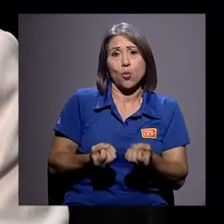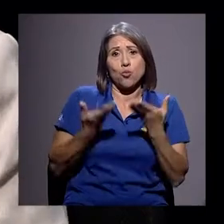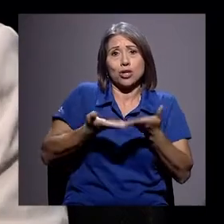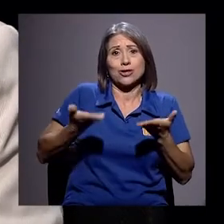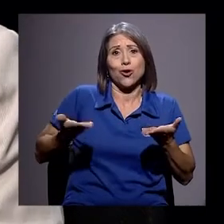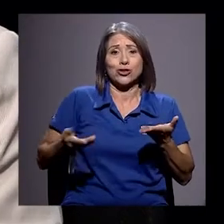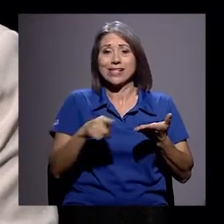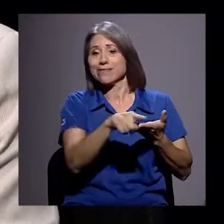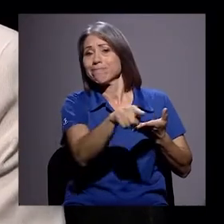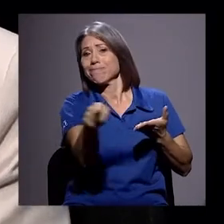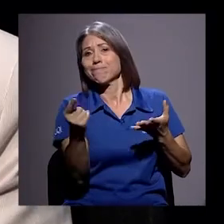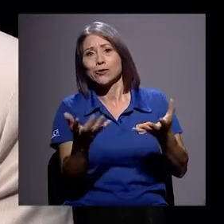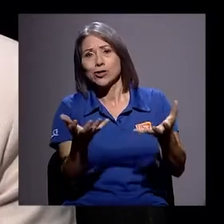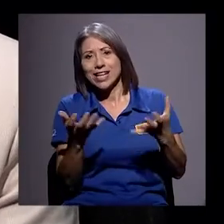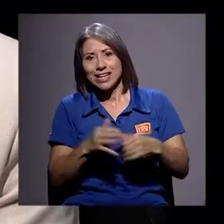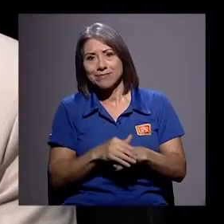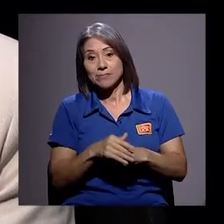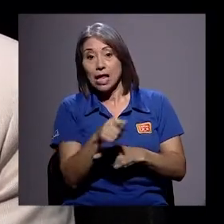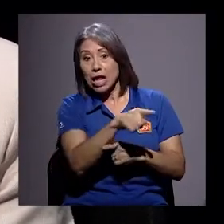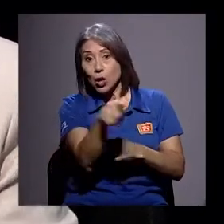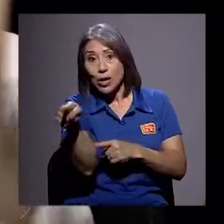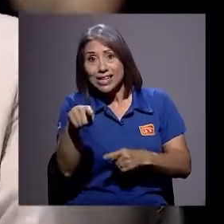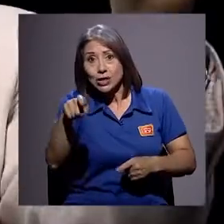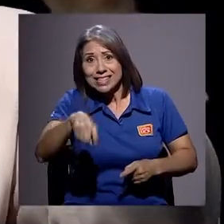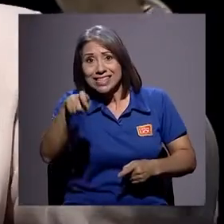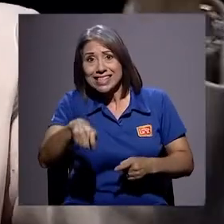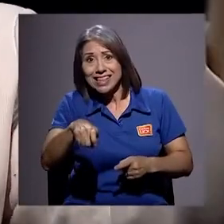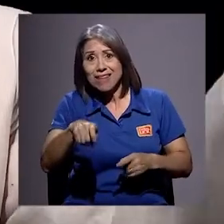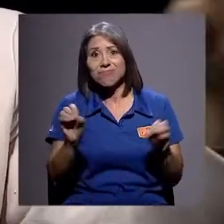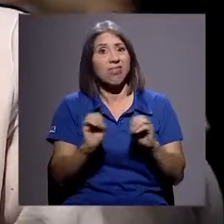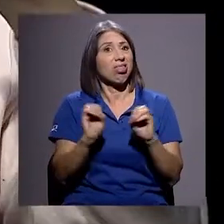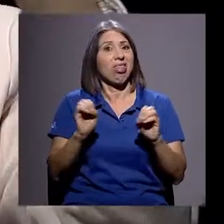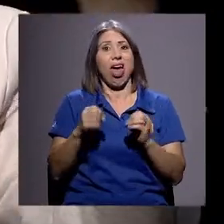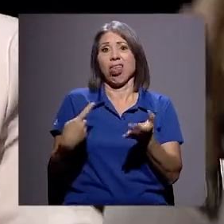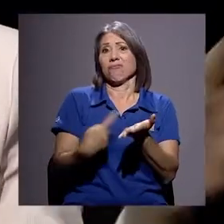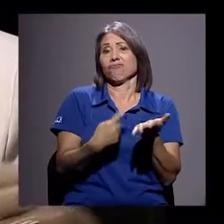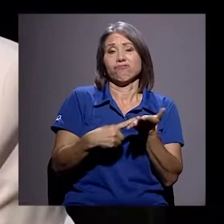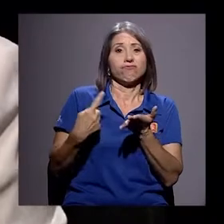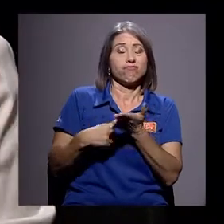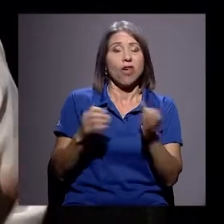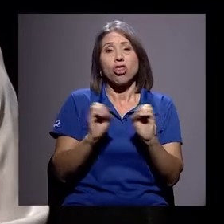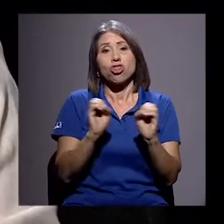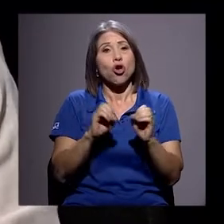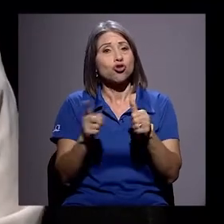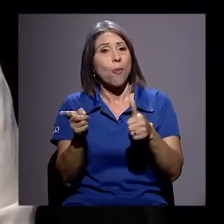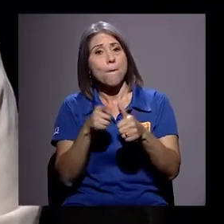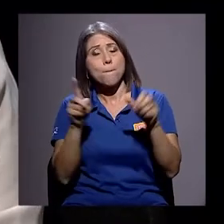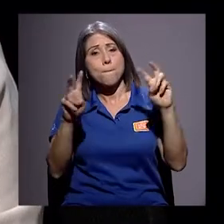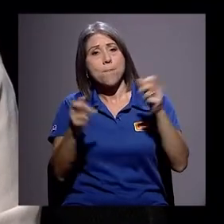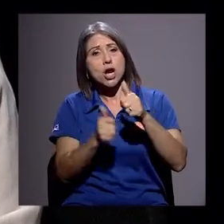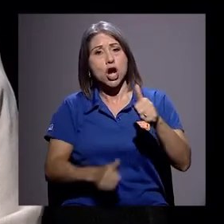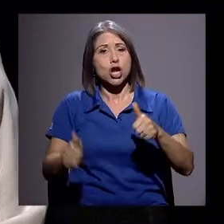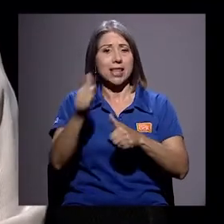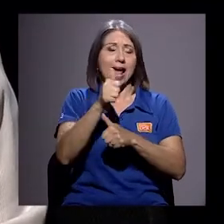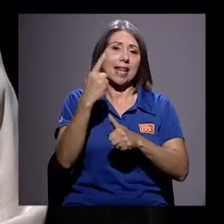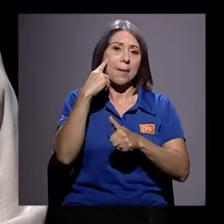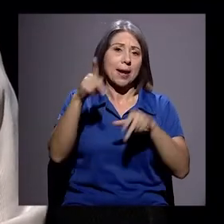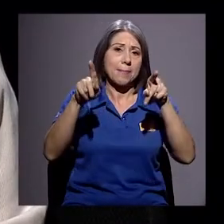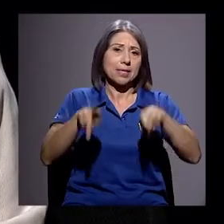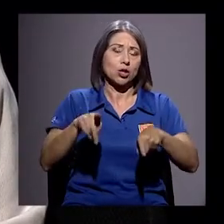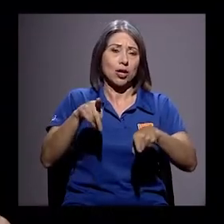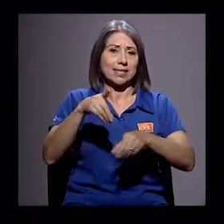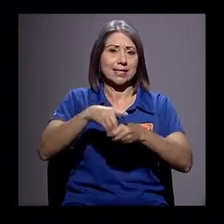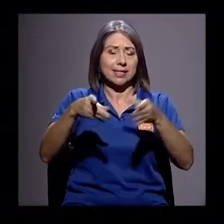y muchas de las cosas que la ciudadanía está demandando nos llegan a conocimiento no son prioritarias para quienes están en